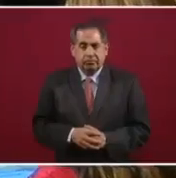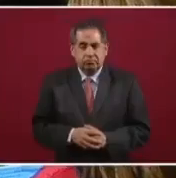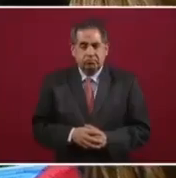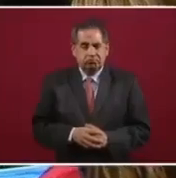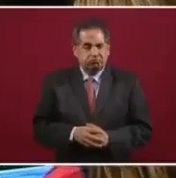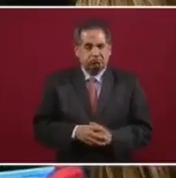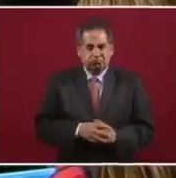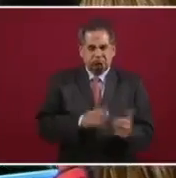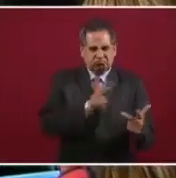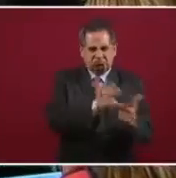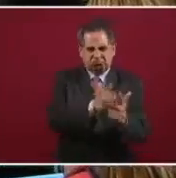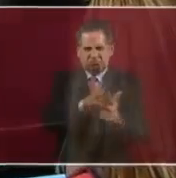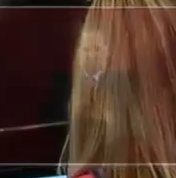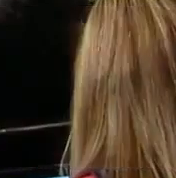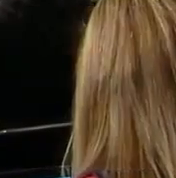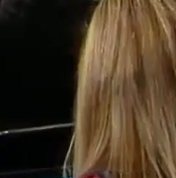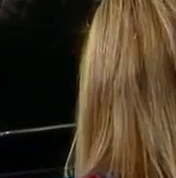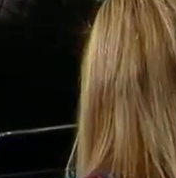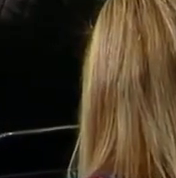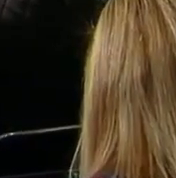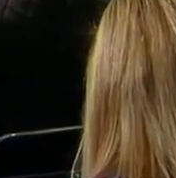asesinan a los dirigentes,